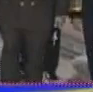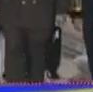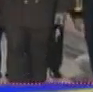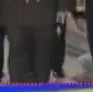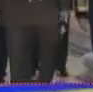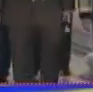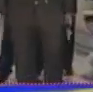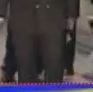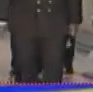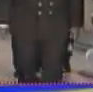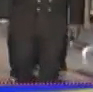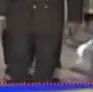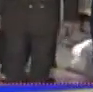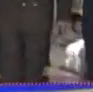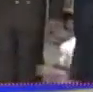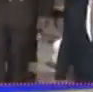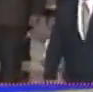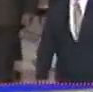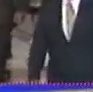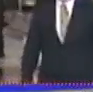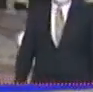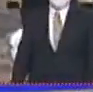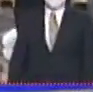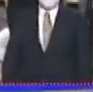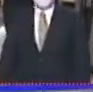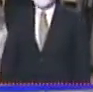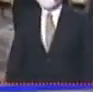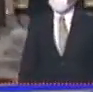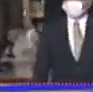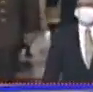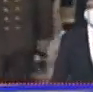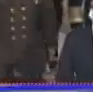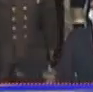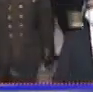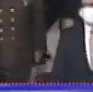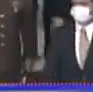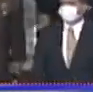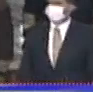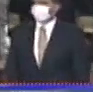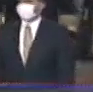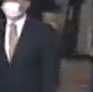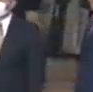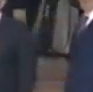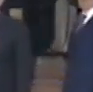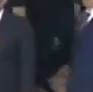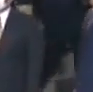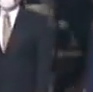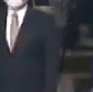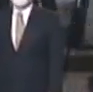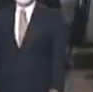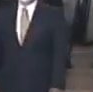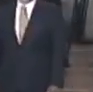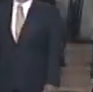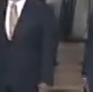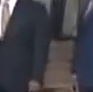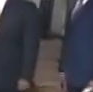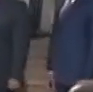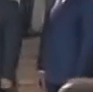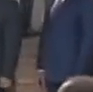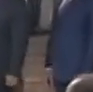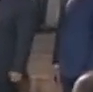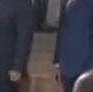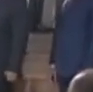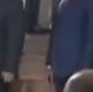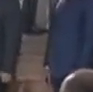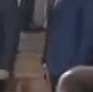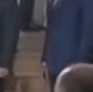Nacional. Sesión general en jefe, Pedro Alberto Julián Lartigue, segundo comandante en jefe del Estado Mayor Conjunto. Y el ciudadano